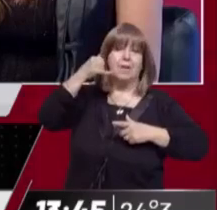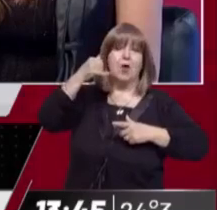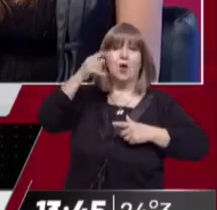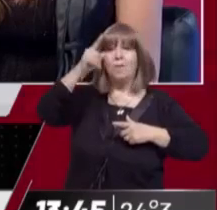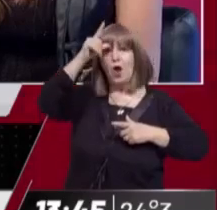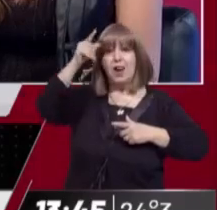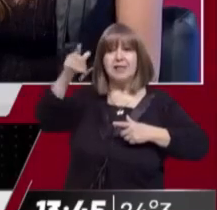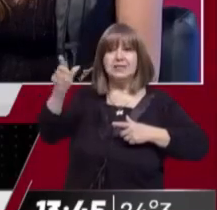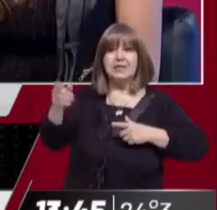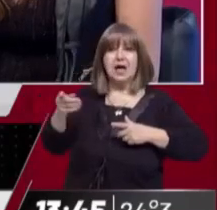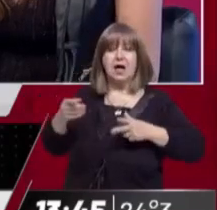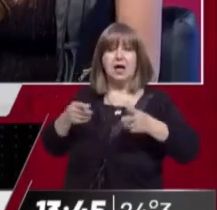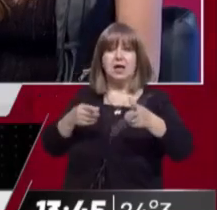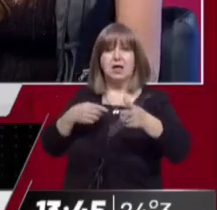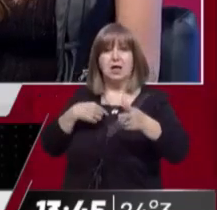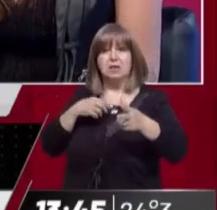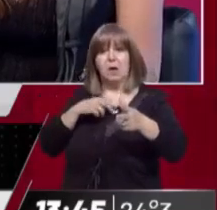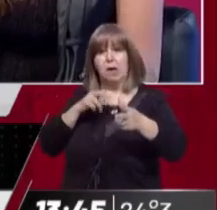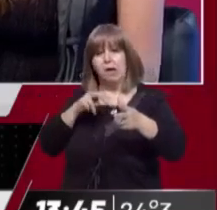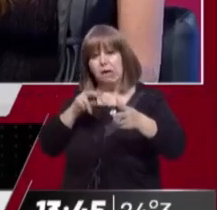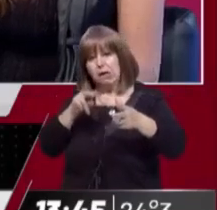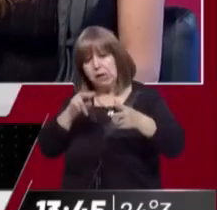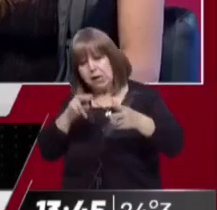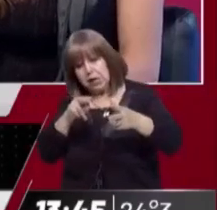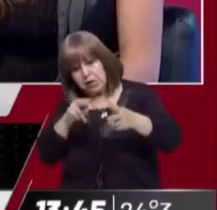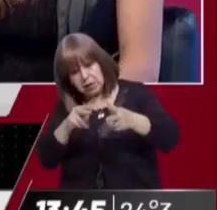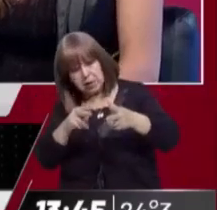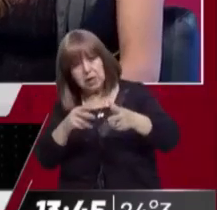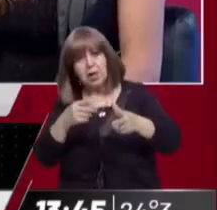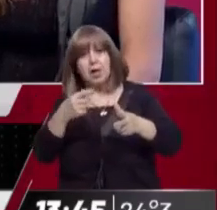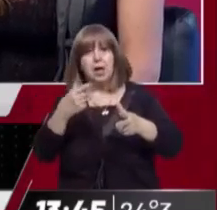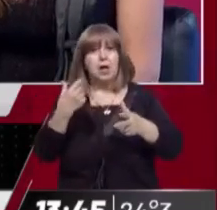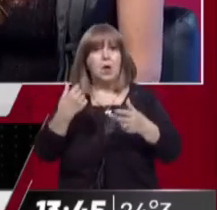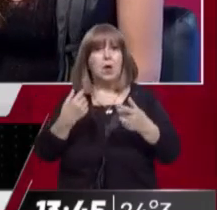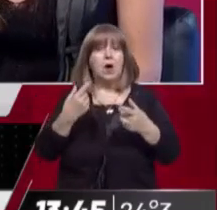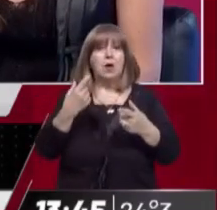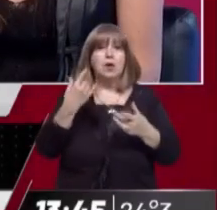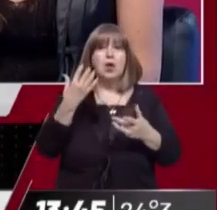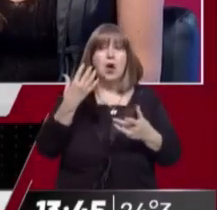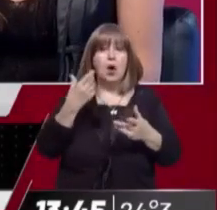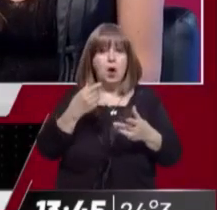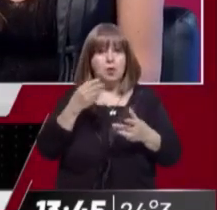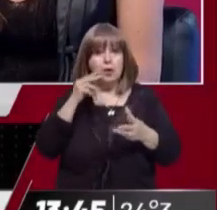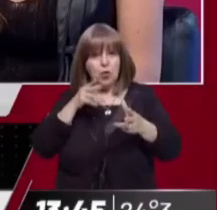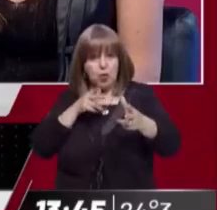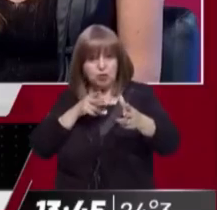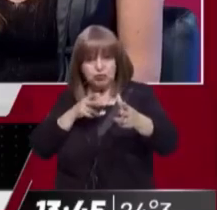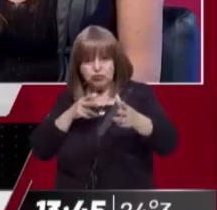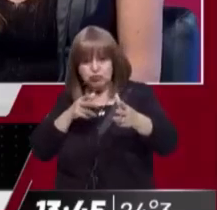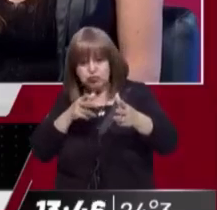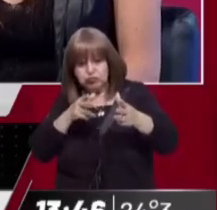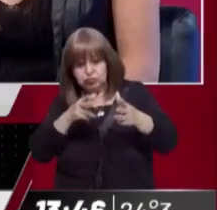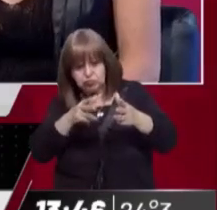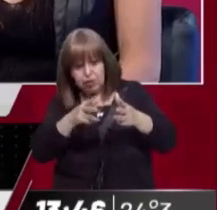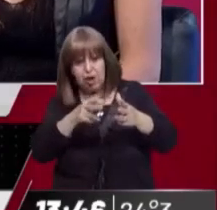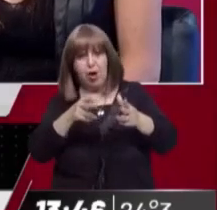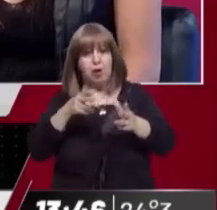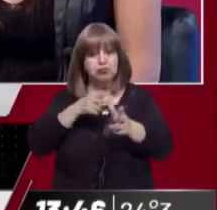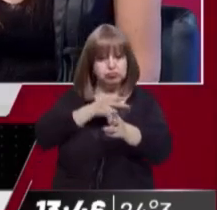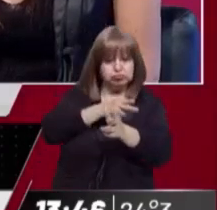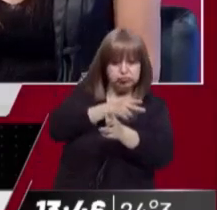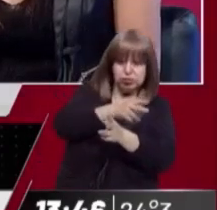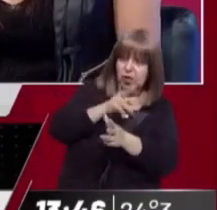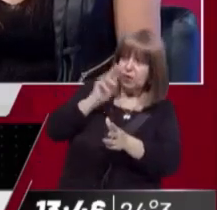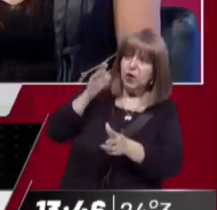algoo pero dice no se acercó y dice es una niña no las imágenes esas no las pasó para proteger la identidad de la chica pero una cosa de loco